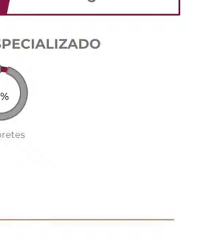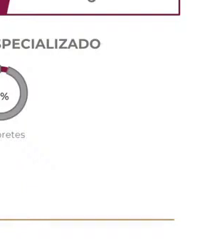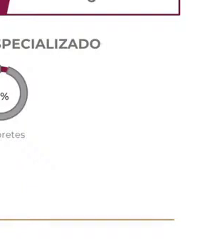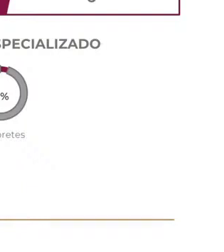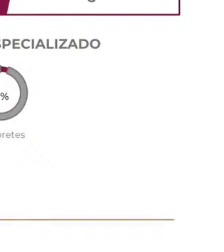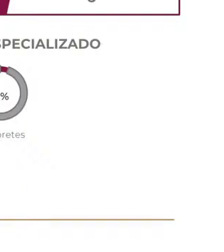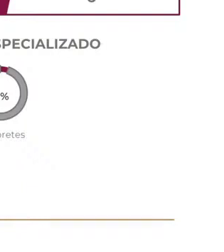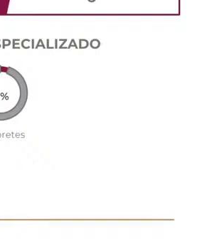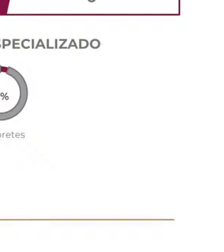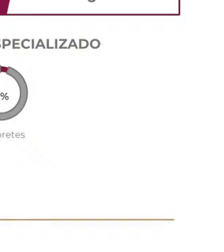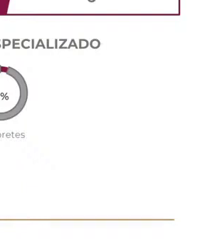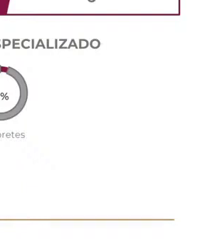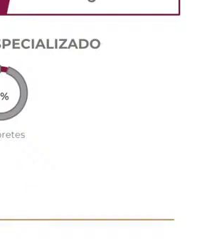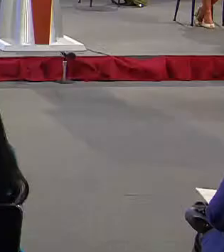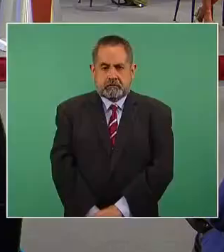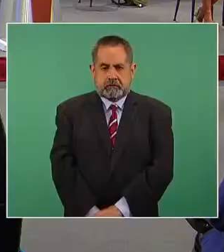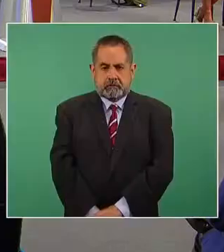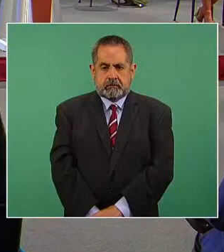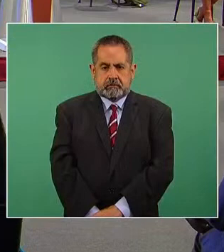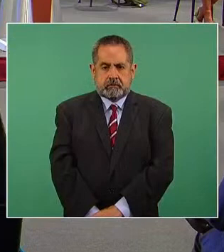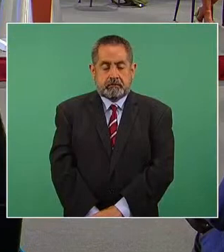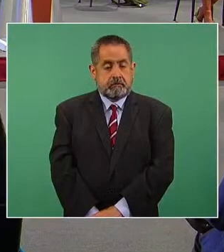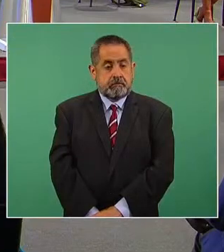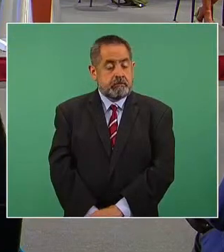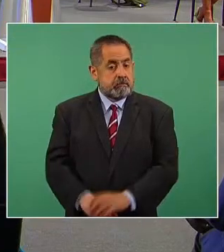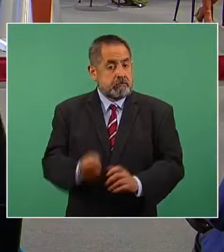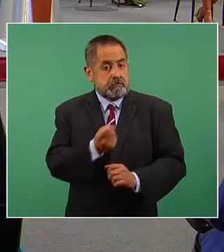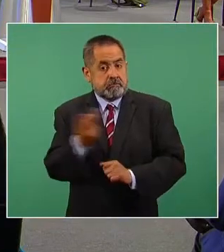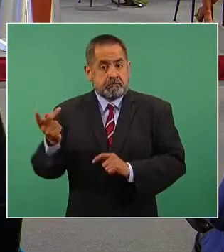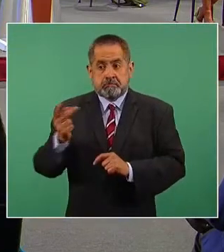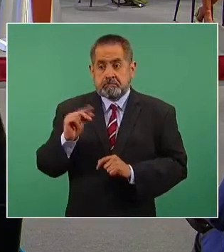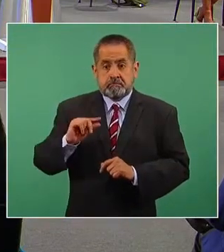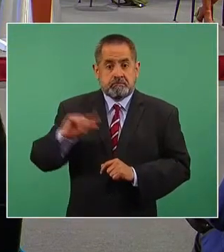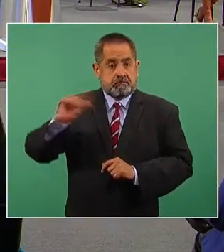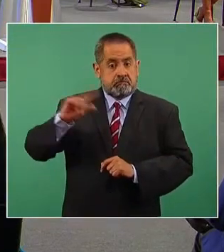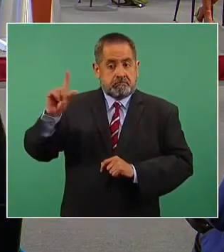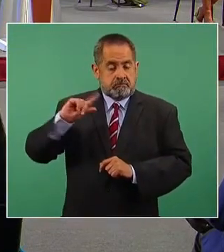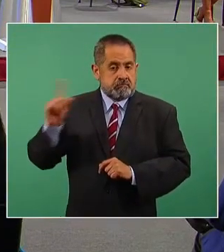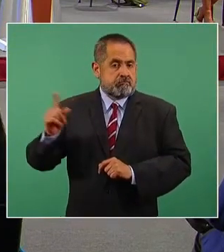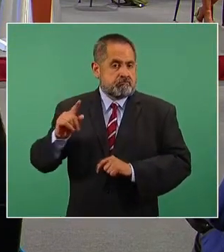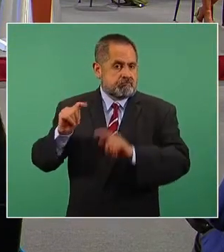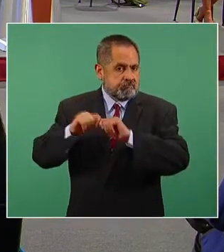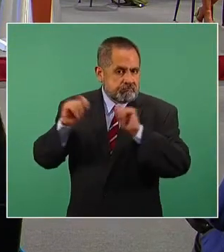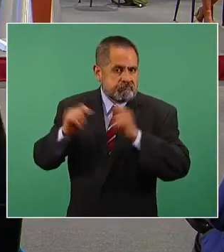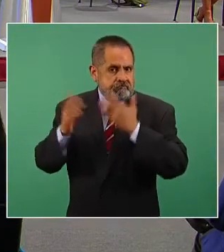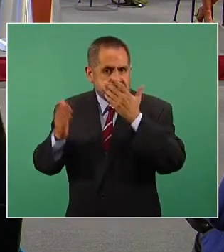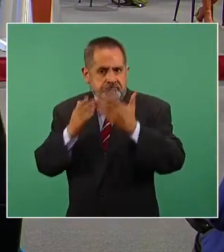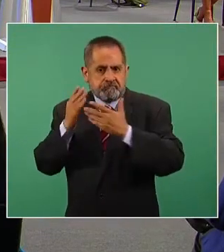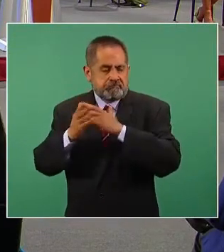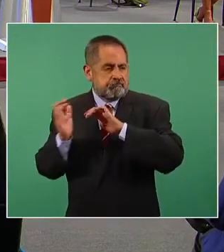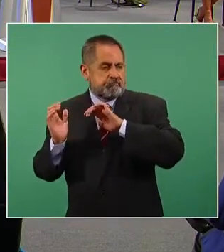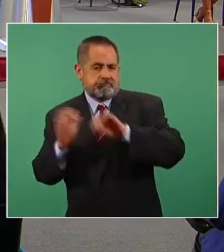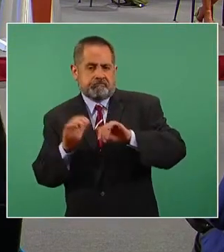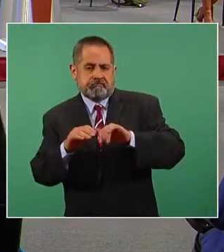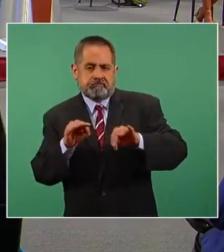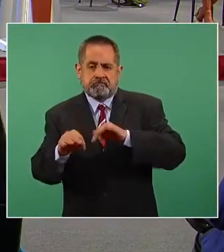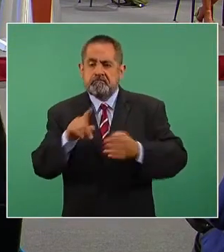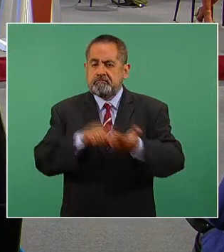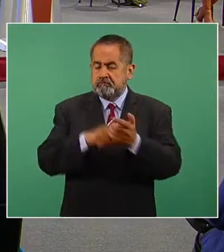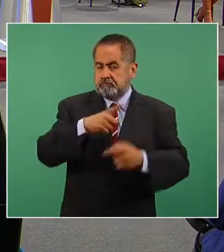todo abogadas, abogados, especialistas en el tratamiento de las violencias en contra de las